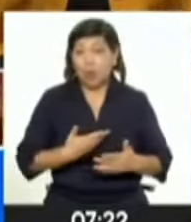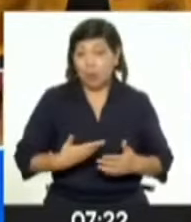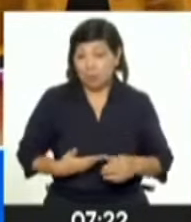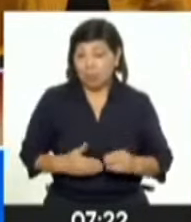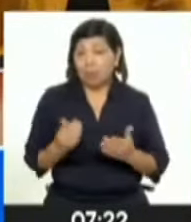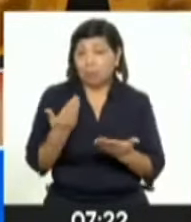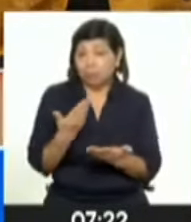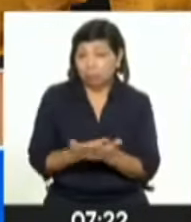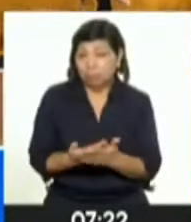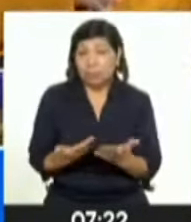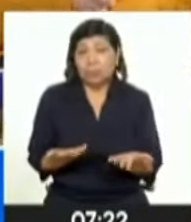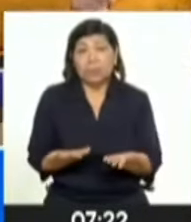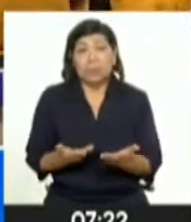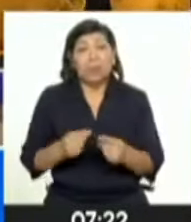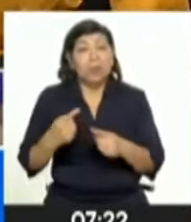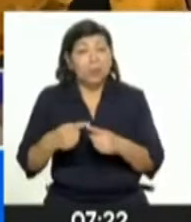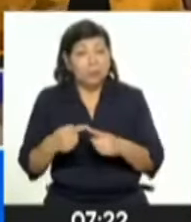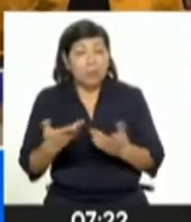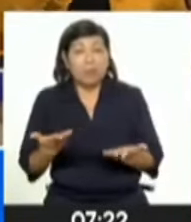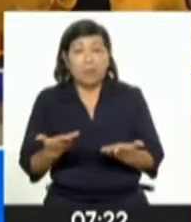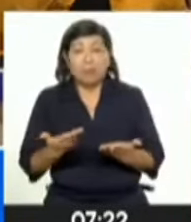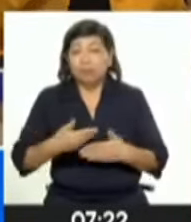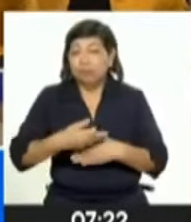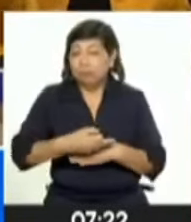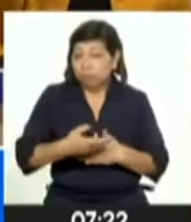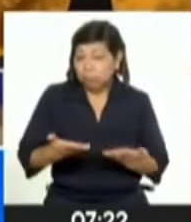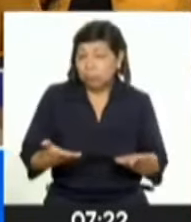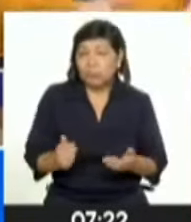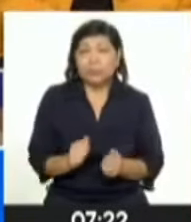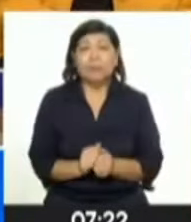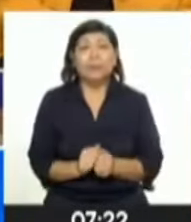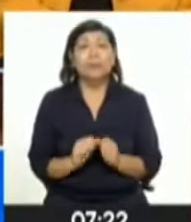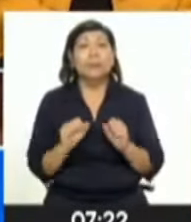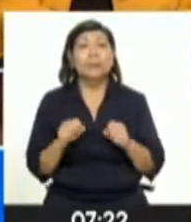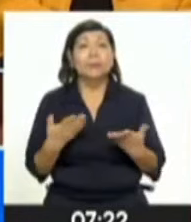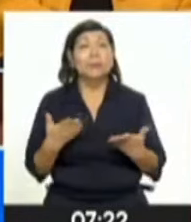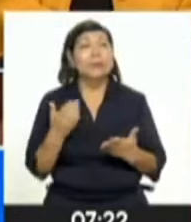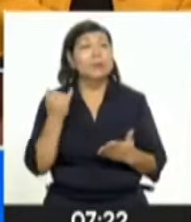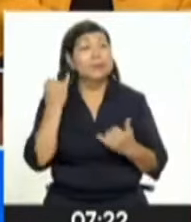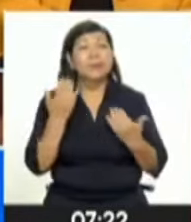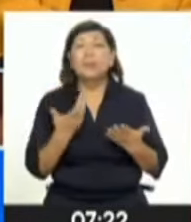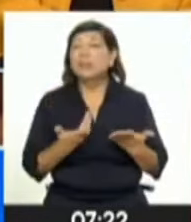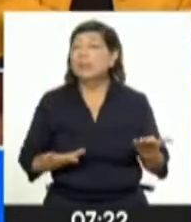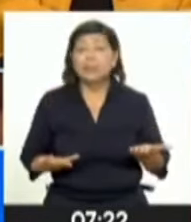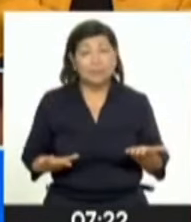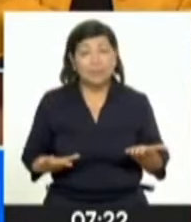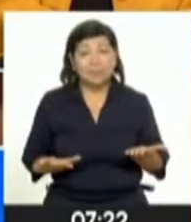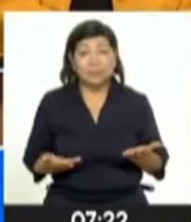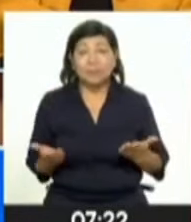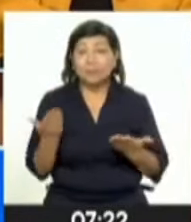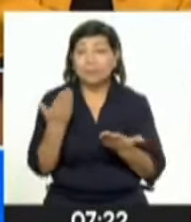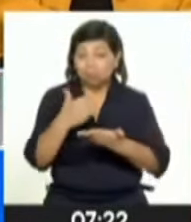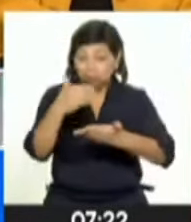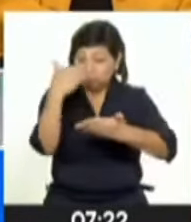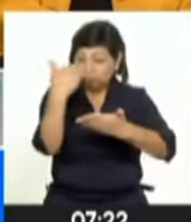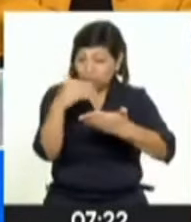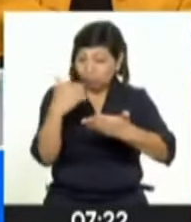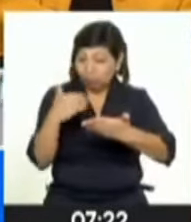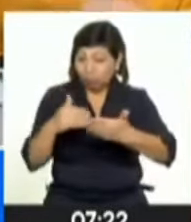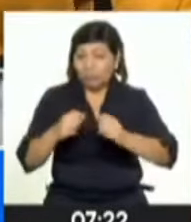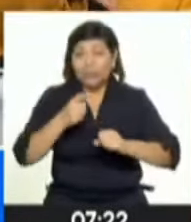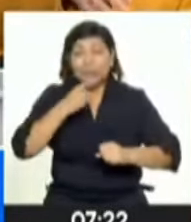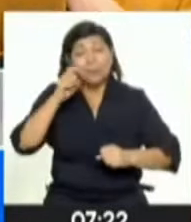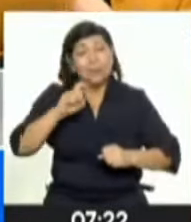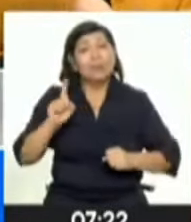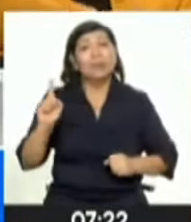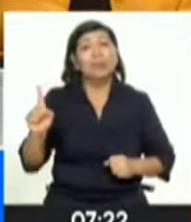Estamos cogiendo por macroregiones, y la idea es justamente establecer una agenda de acuerdo a las necesidades